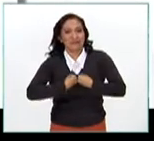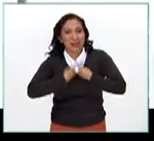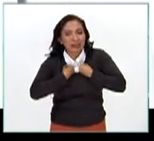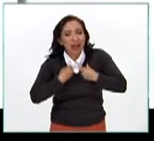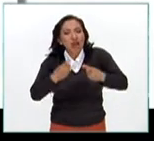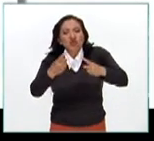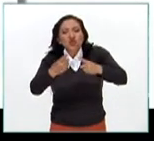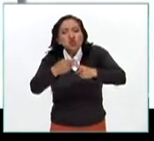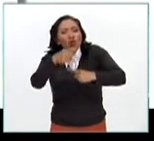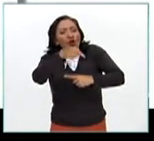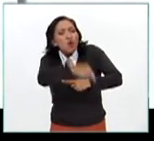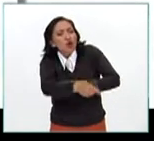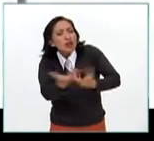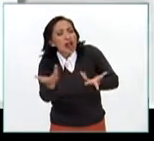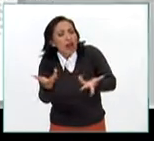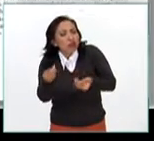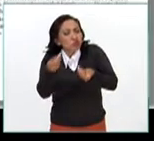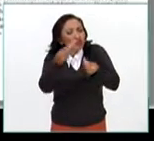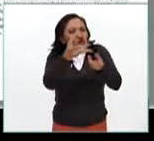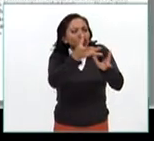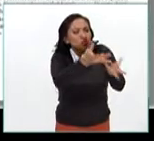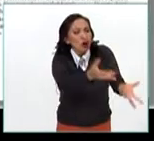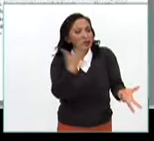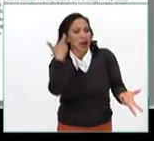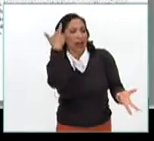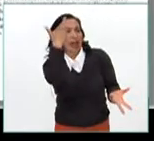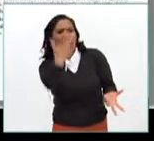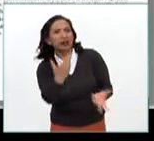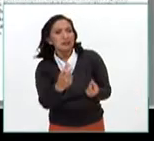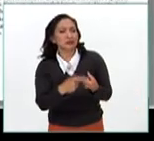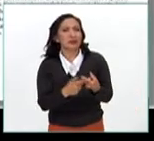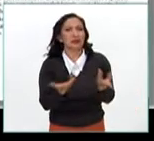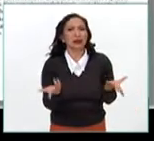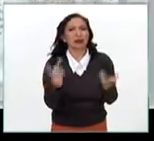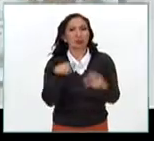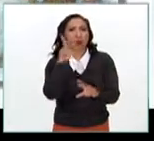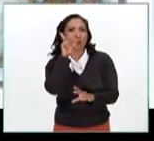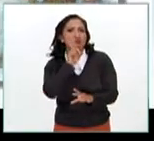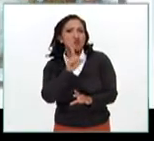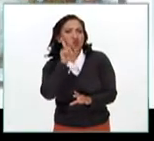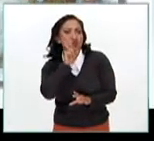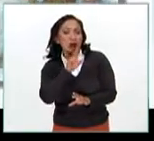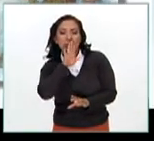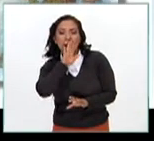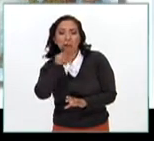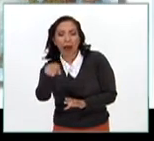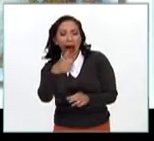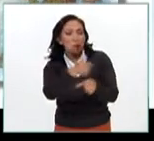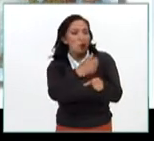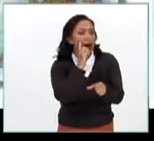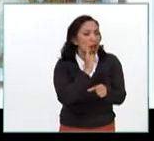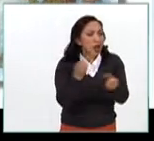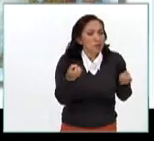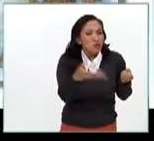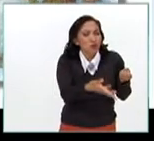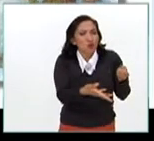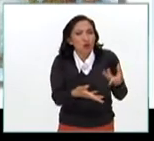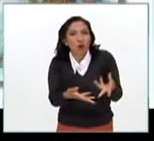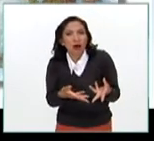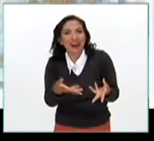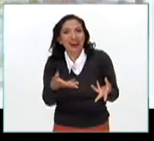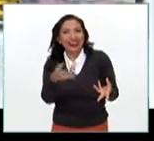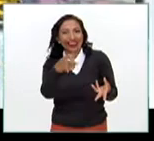Claro. ¿De dónde le viene ese reinado por parte femenina de su madre, de su abuela? En